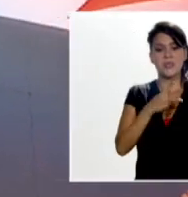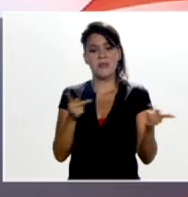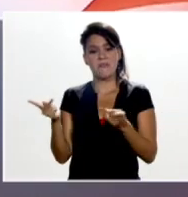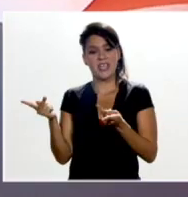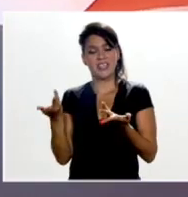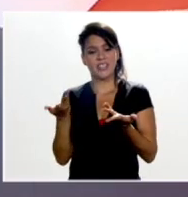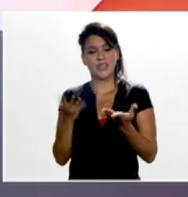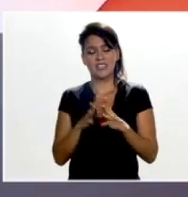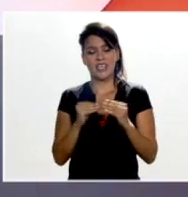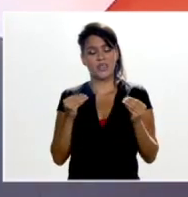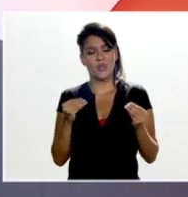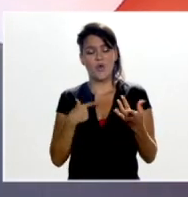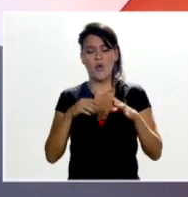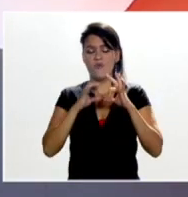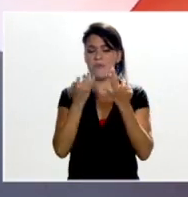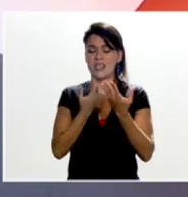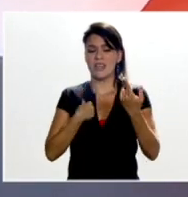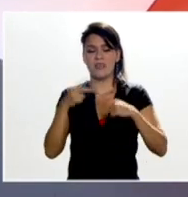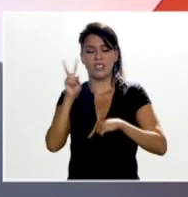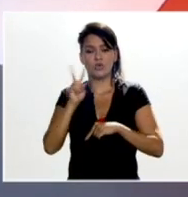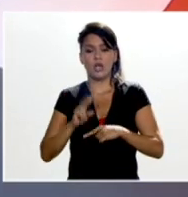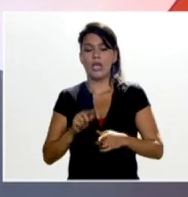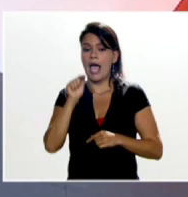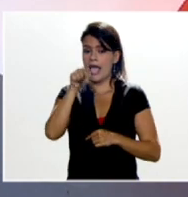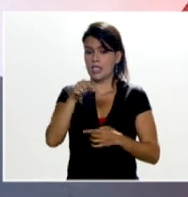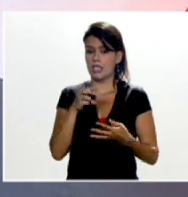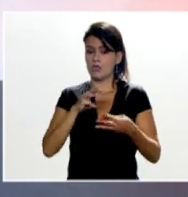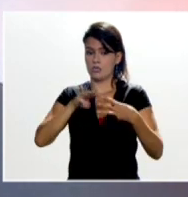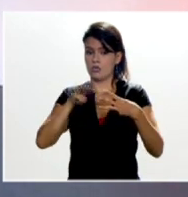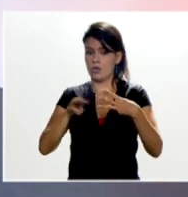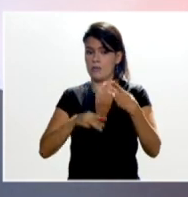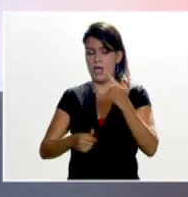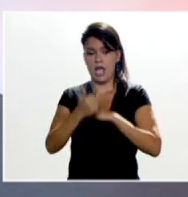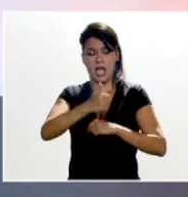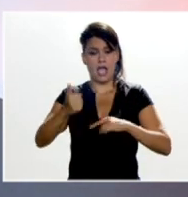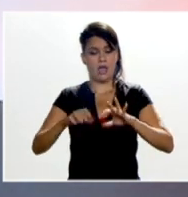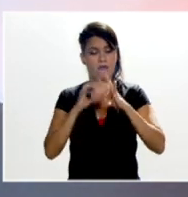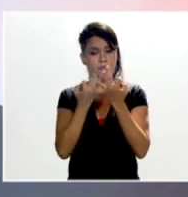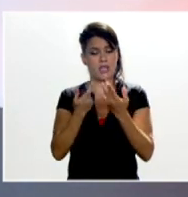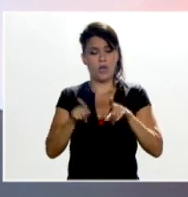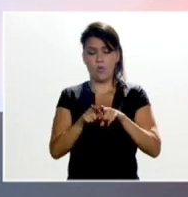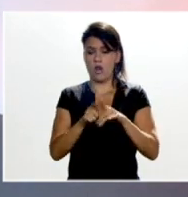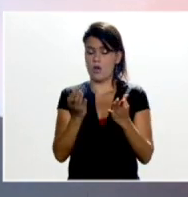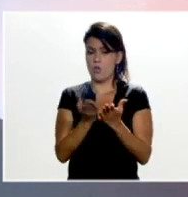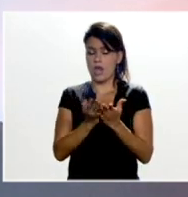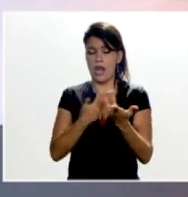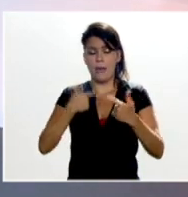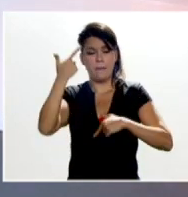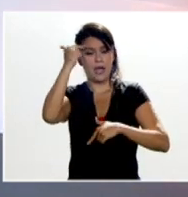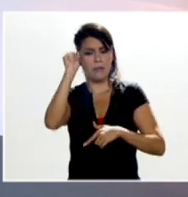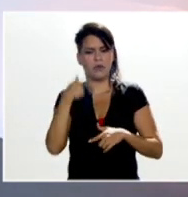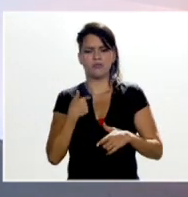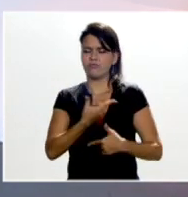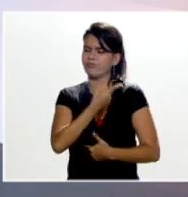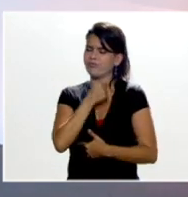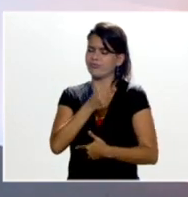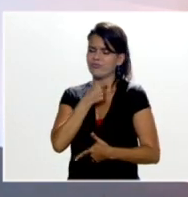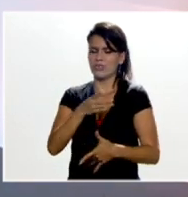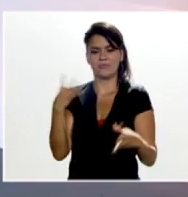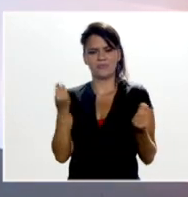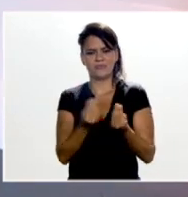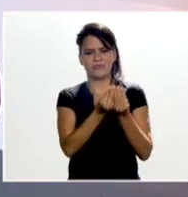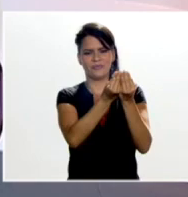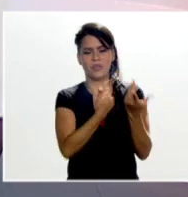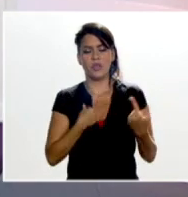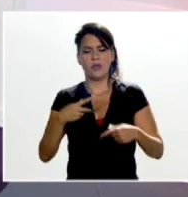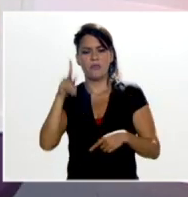Bienvenidos y bienvenidas sean todos, familia venezolana, a este su programa, Cada Familia, una Escuela. Para mí es un verdadero placer estarles